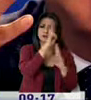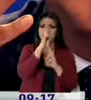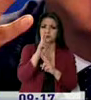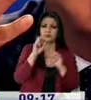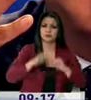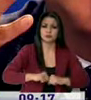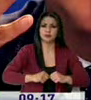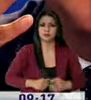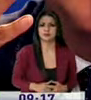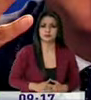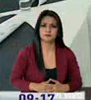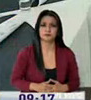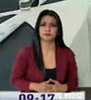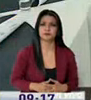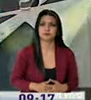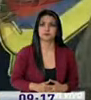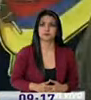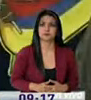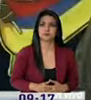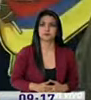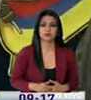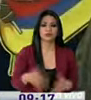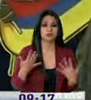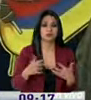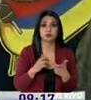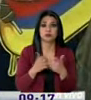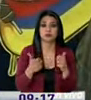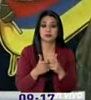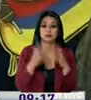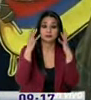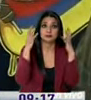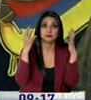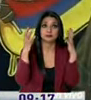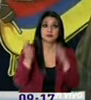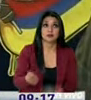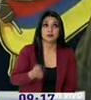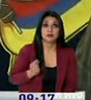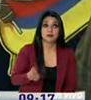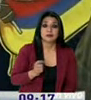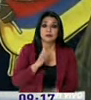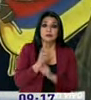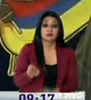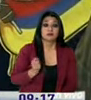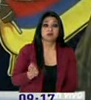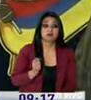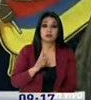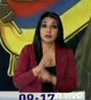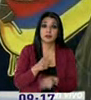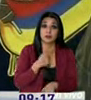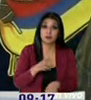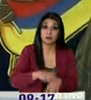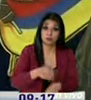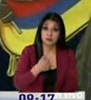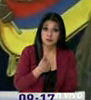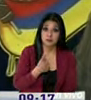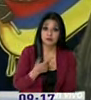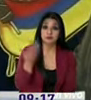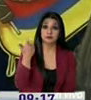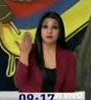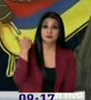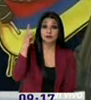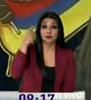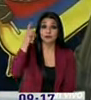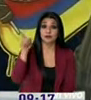mutuamente. Caso Julián Assange. Una piedra en el zapato. Sin duda alguna es una piedra en el zapato, no la generamos nosotros, la heredamos.